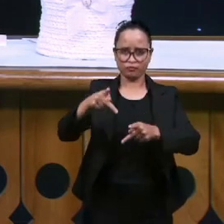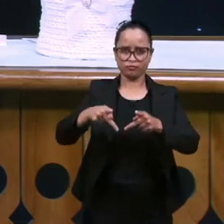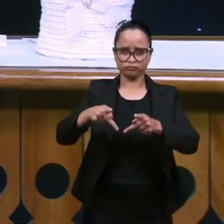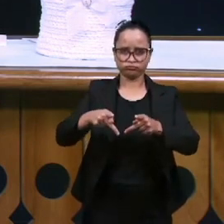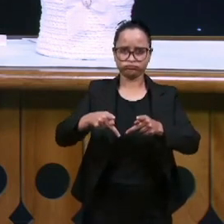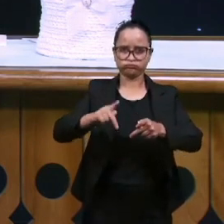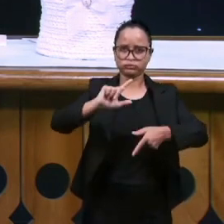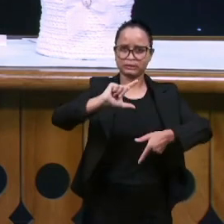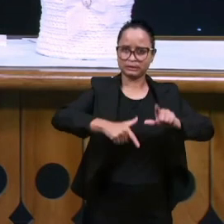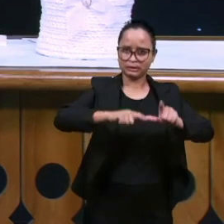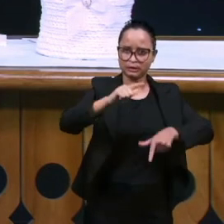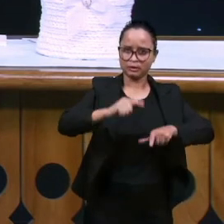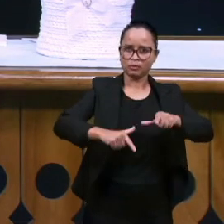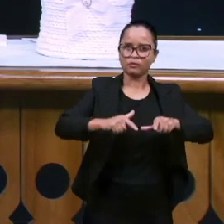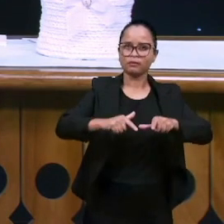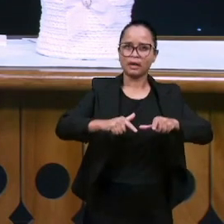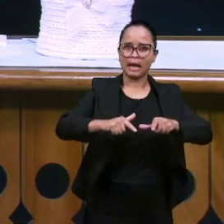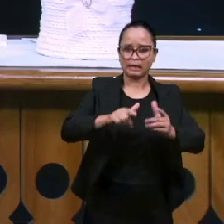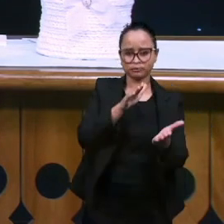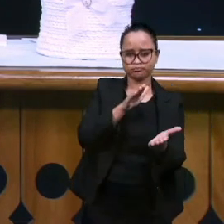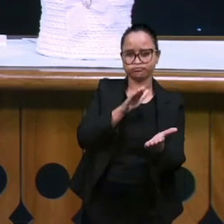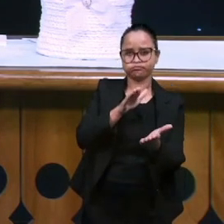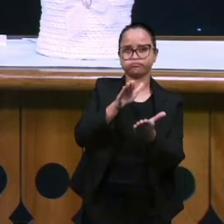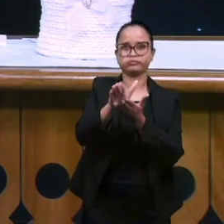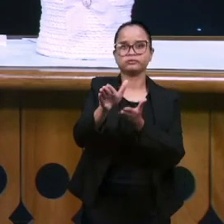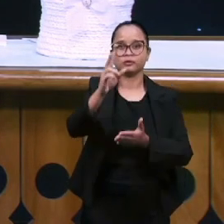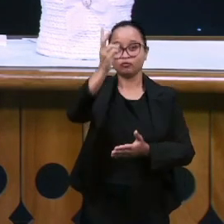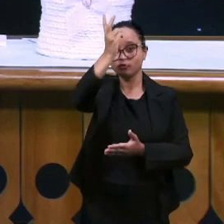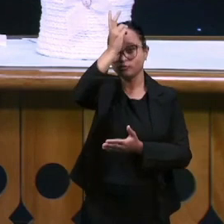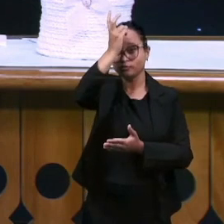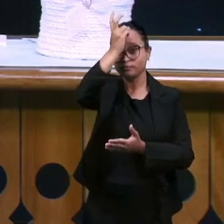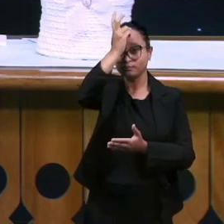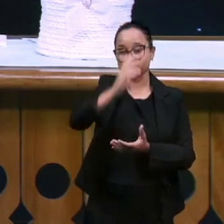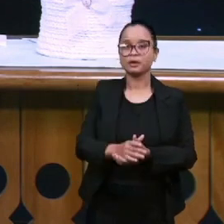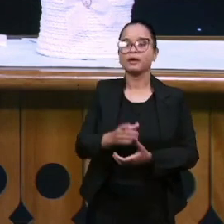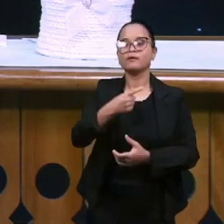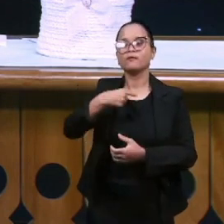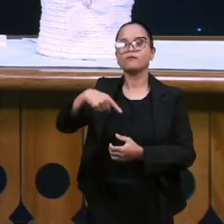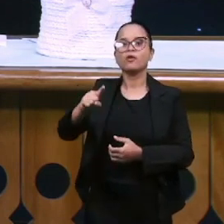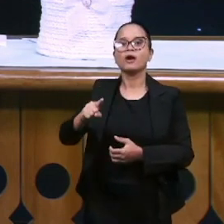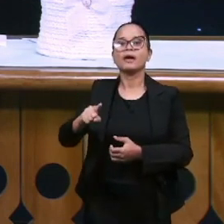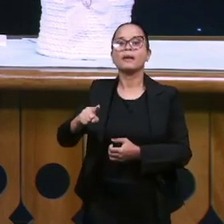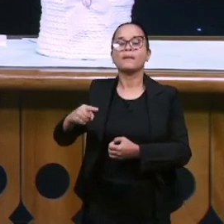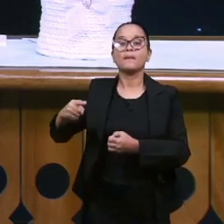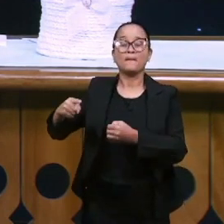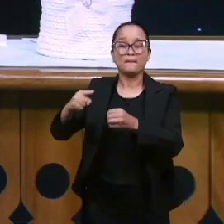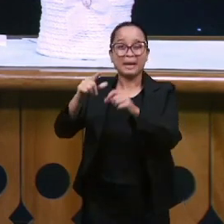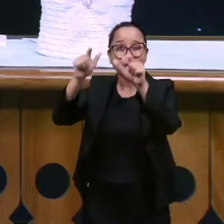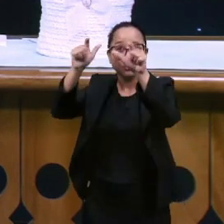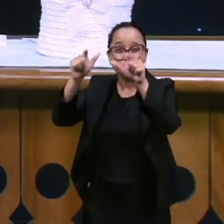Egipto en dirección a la tierra prometida, que era Canaán.